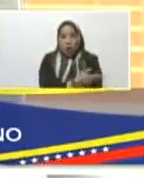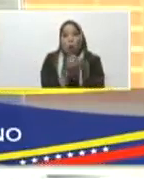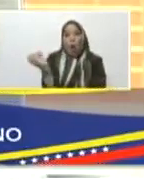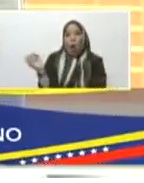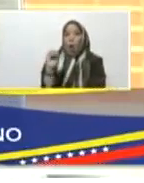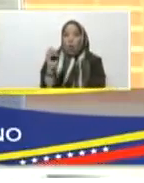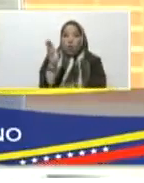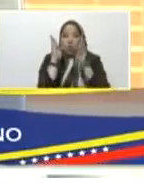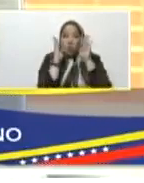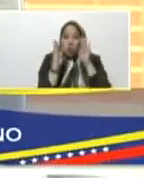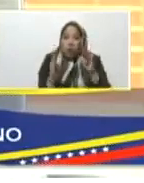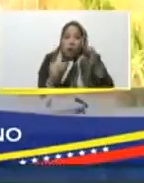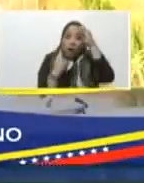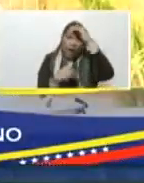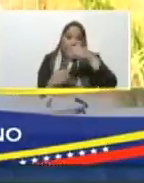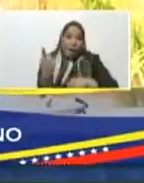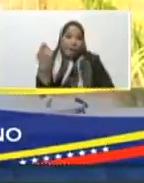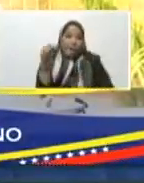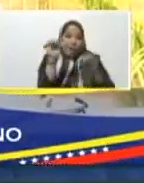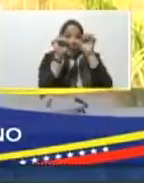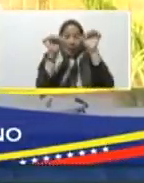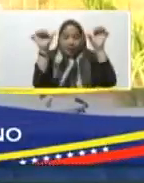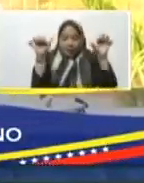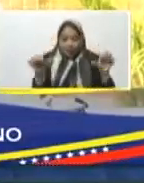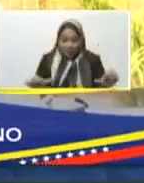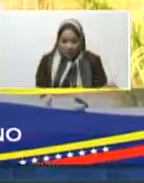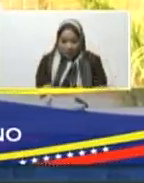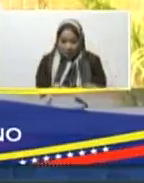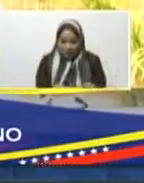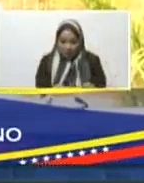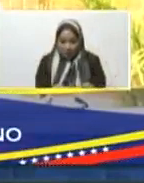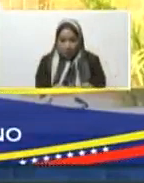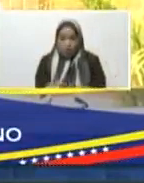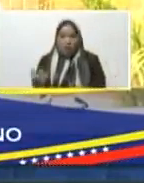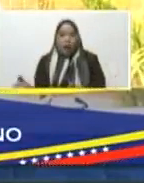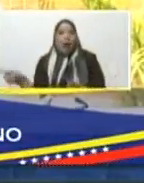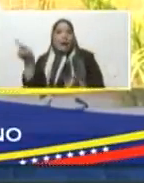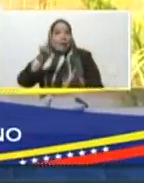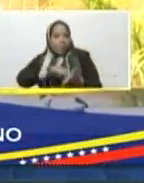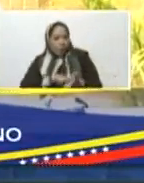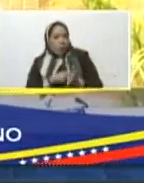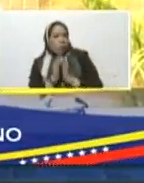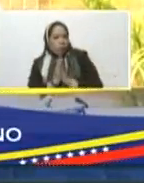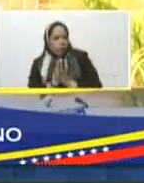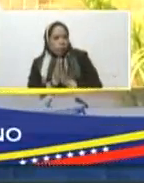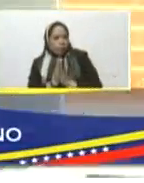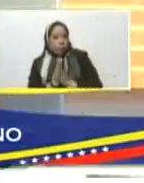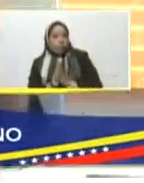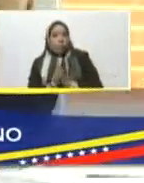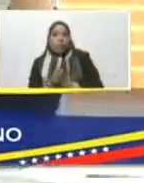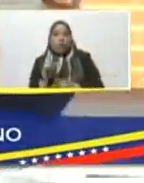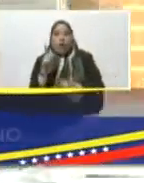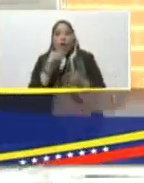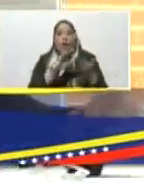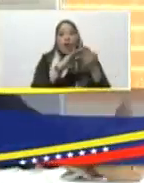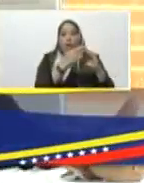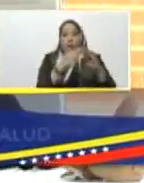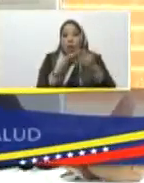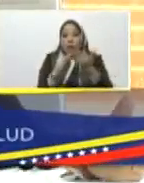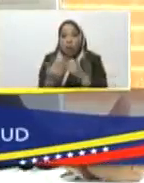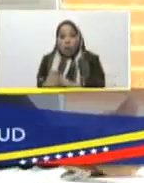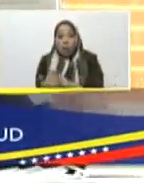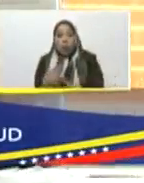por el sistema. Bueno, tú lo dividiste en 4 renglones. ¿Cómo es? Repite. Los casos que son comunitarios, que si hay